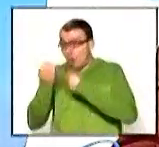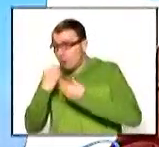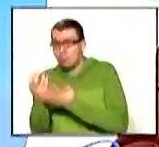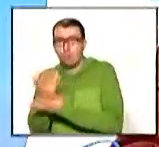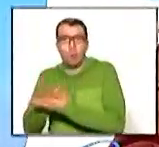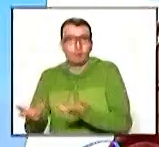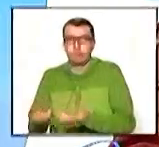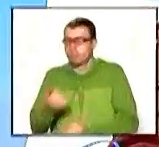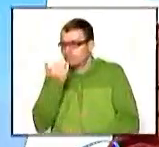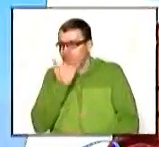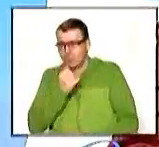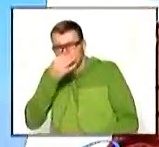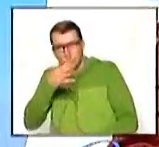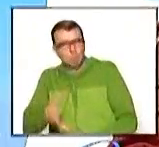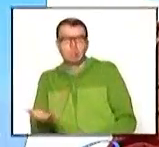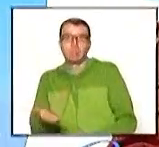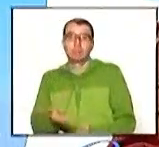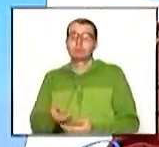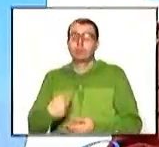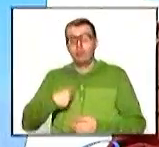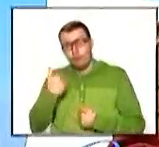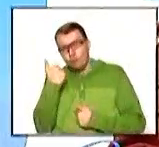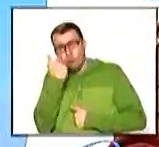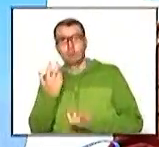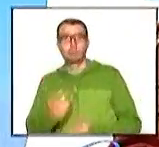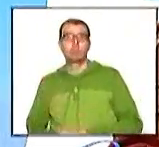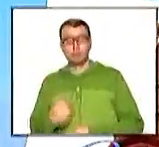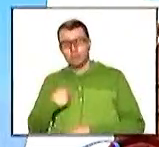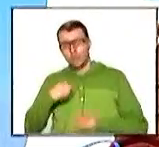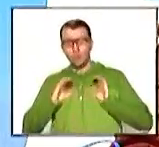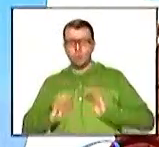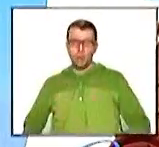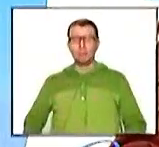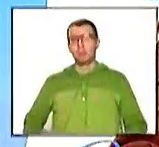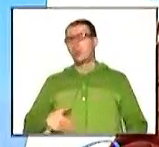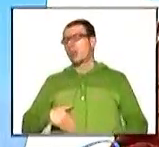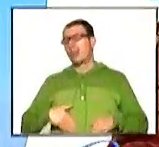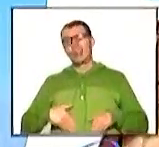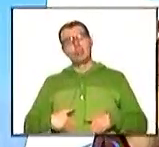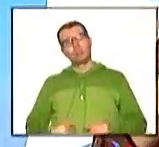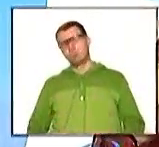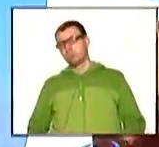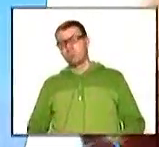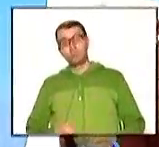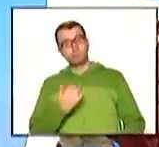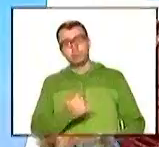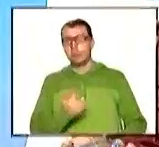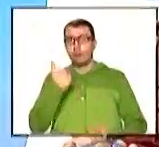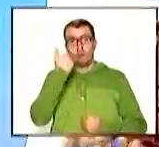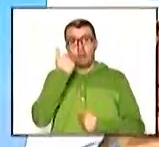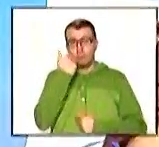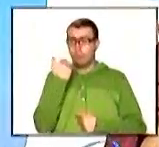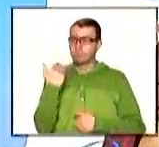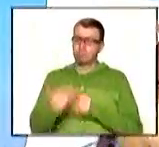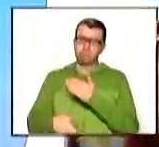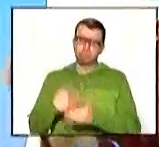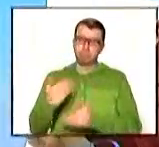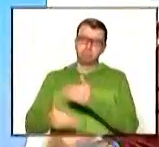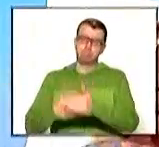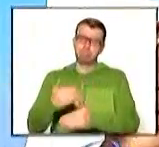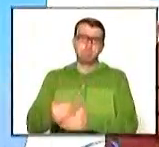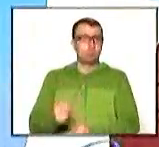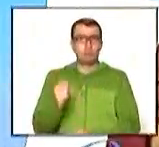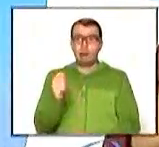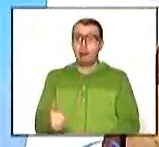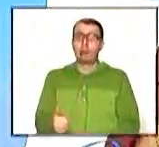que cuando está ya el cuerpo bien agotado y está la enfermedad en gestación o está en estado